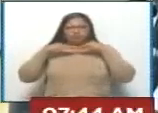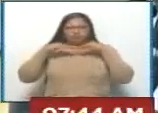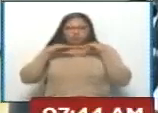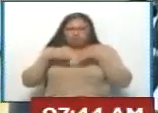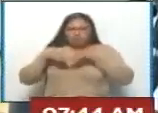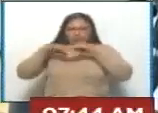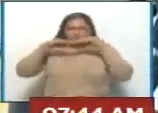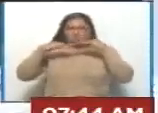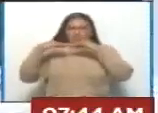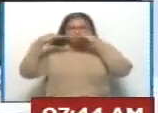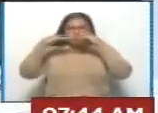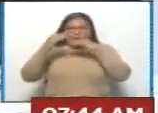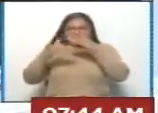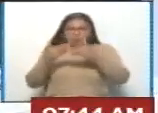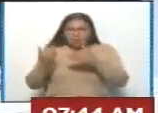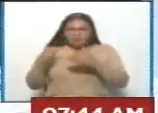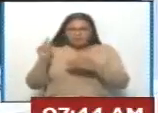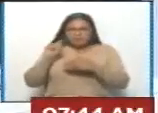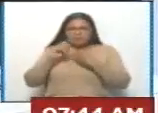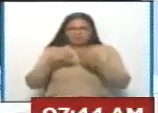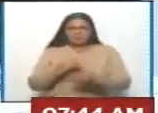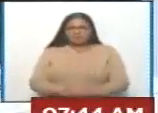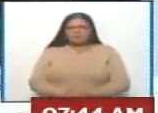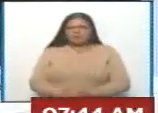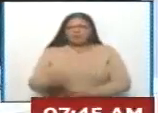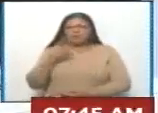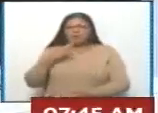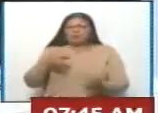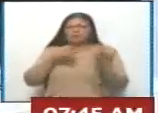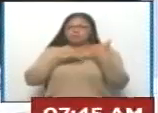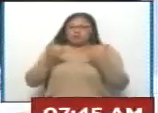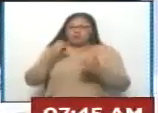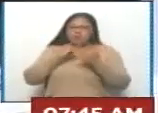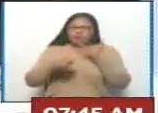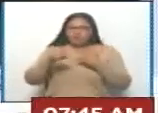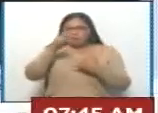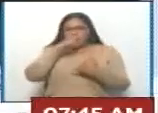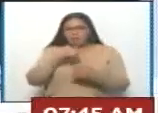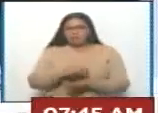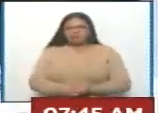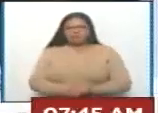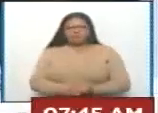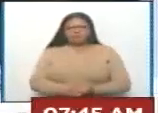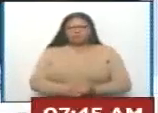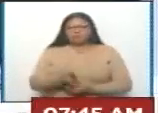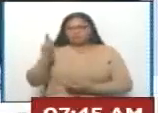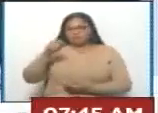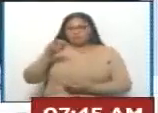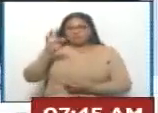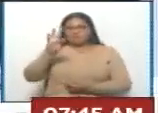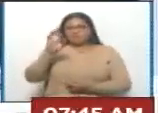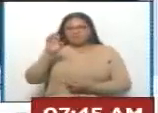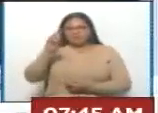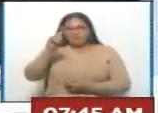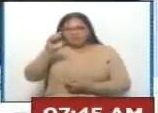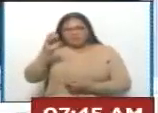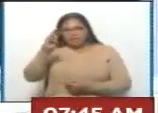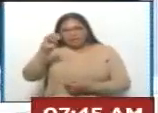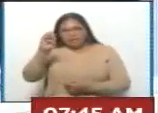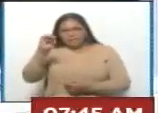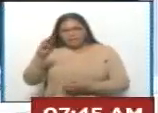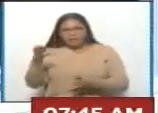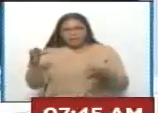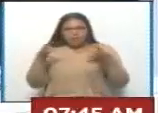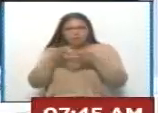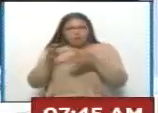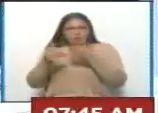al mercado cambiario. Ahora, el papel que ha tenido los últimos años, los últimos meses, Fedecámara, ente que agrupa gran